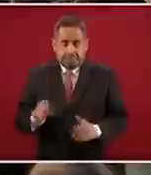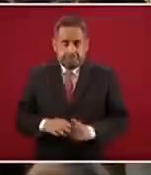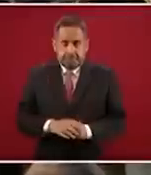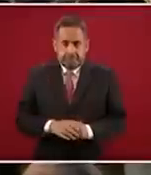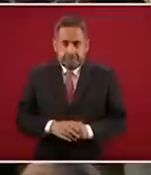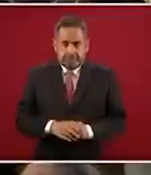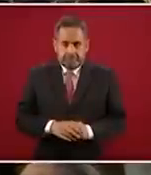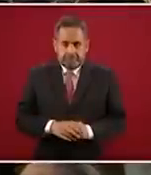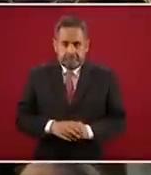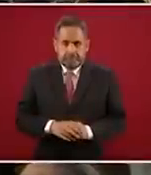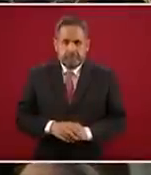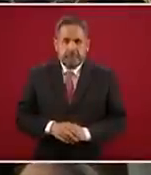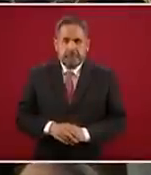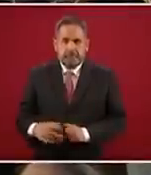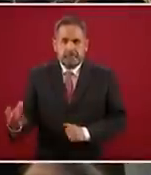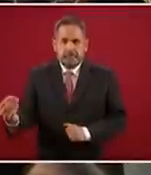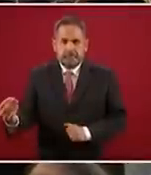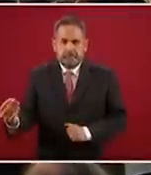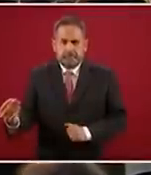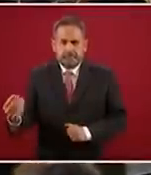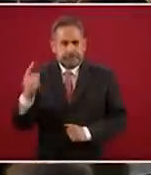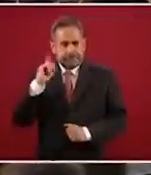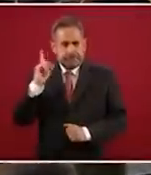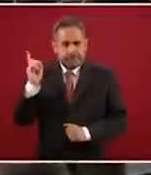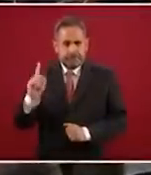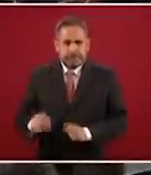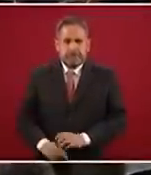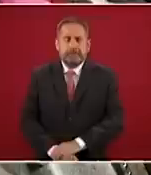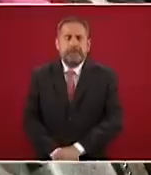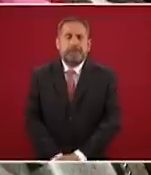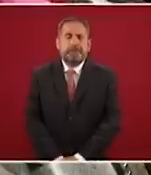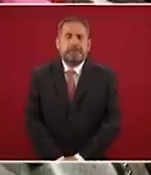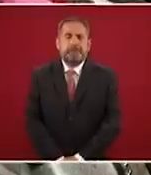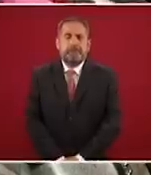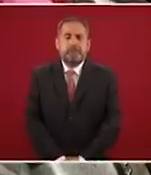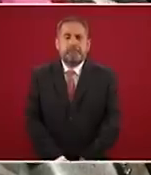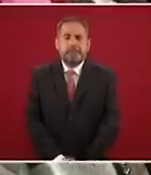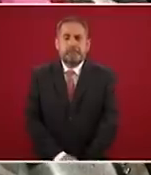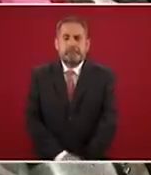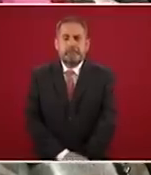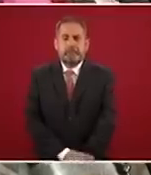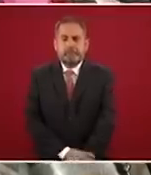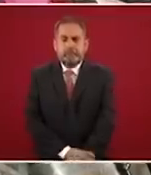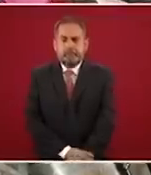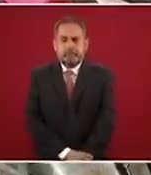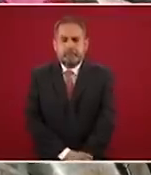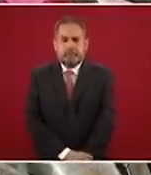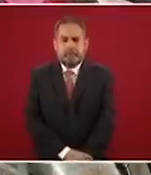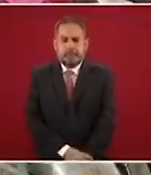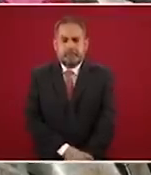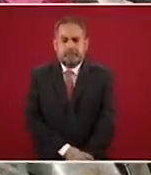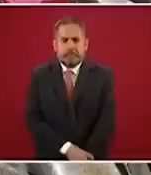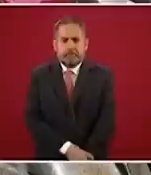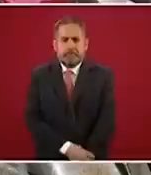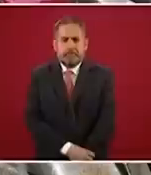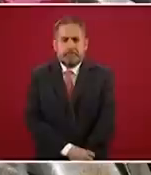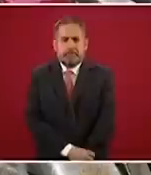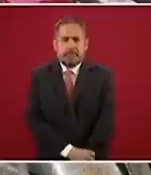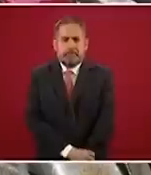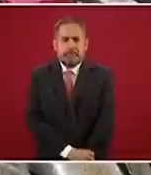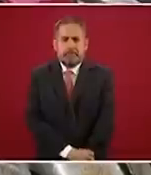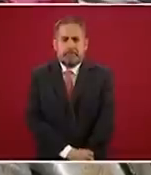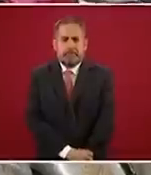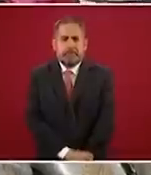La decisión de Estados Unidos ayer anunció que van a mandar migrantes mexicanos que están pidiendo asilo en Estados